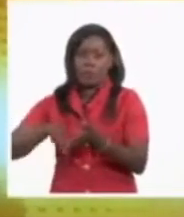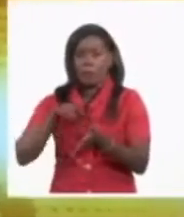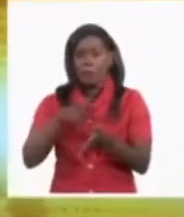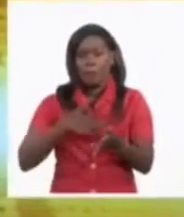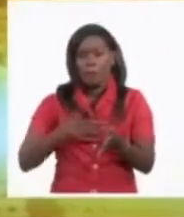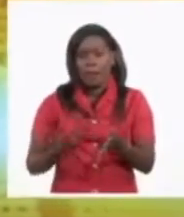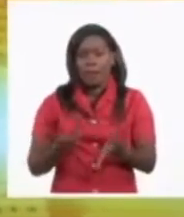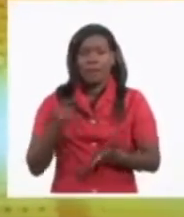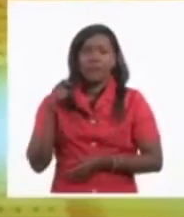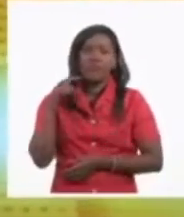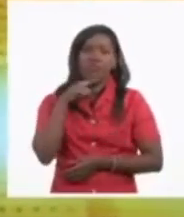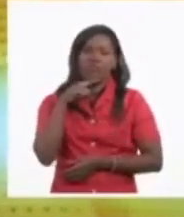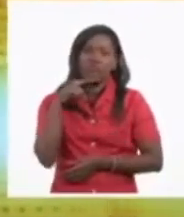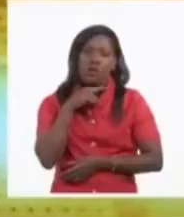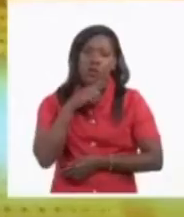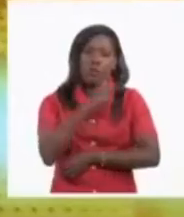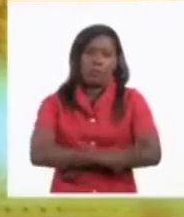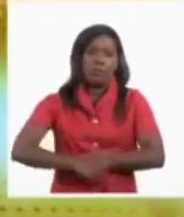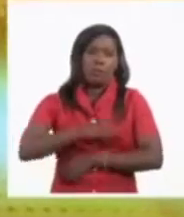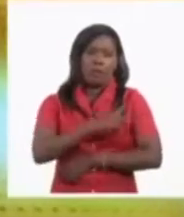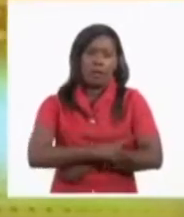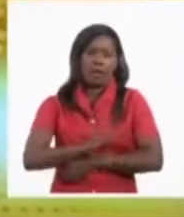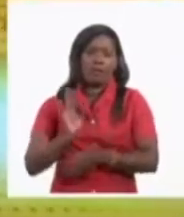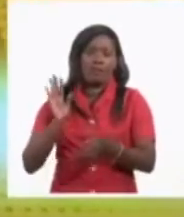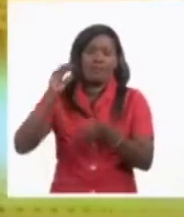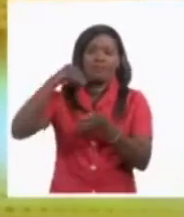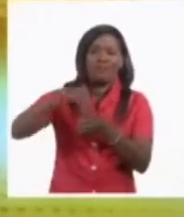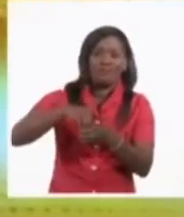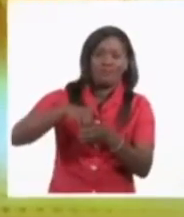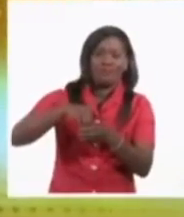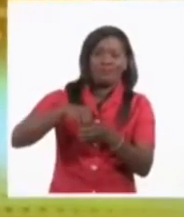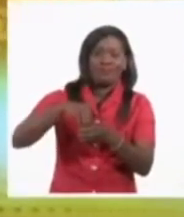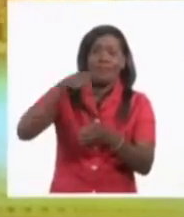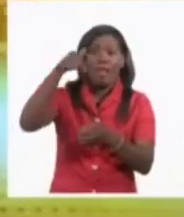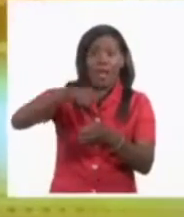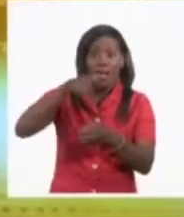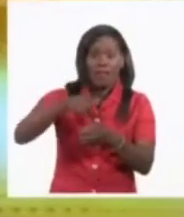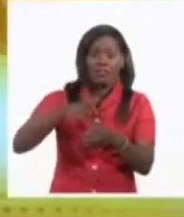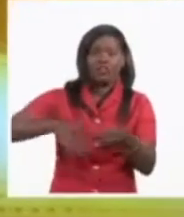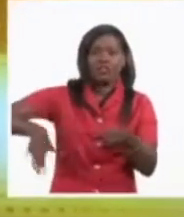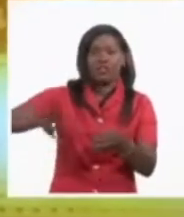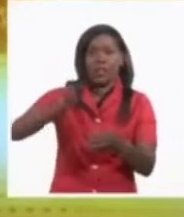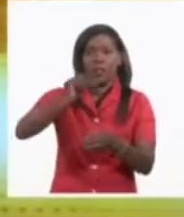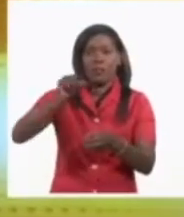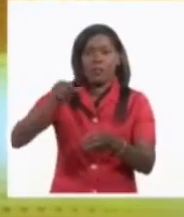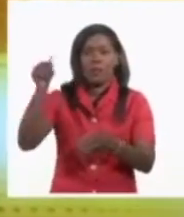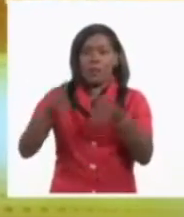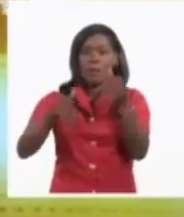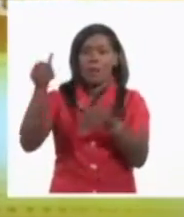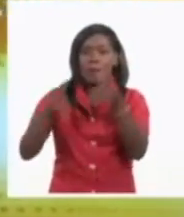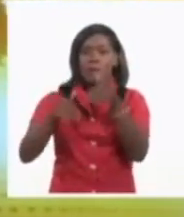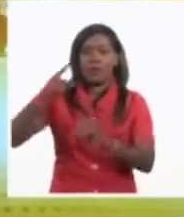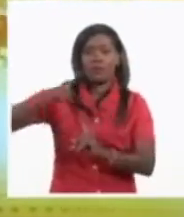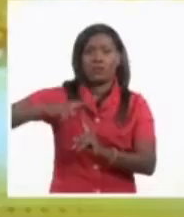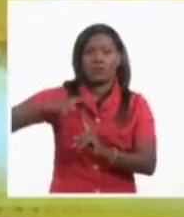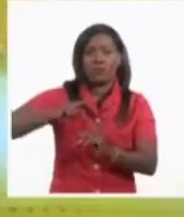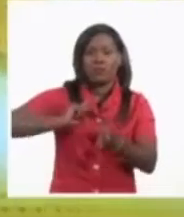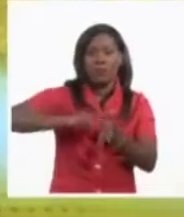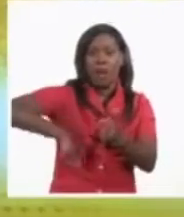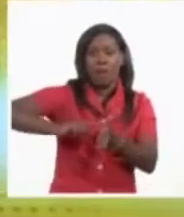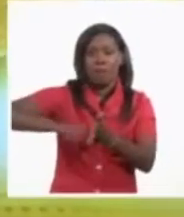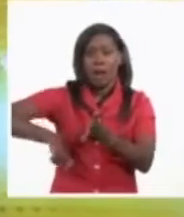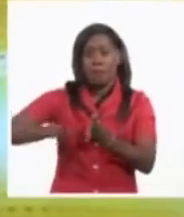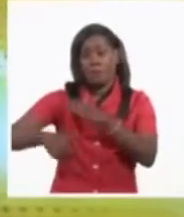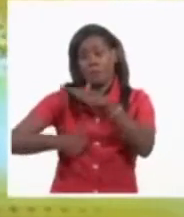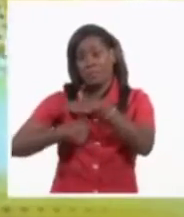a Rusia de las repúblicas de Donetsk y Lugansk y de las regiones de Jersón y Zaporizhzhia. El